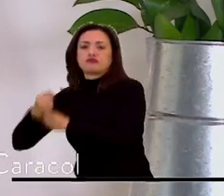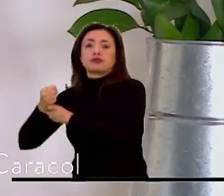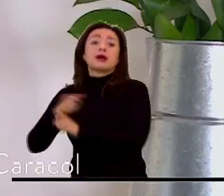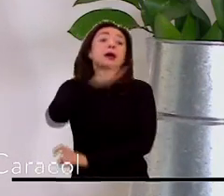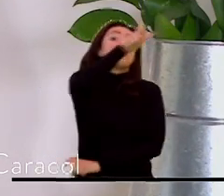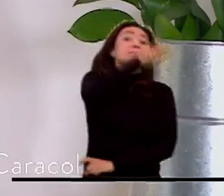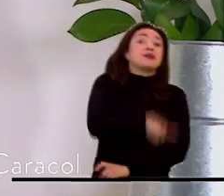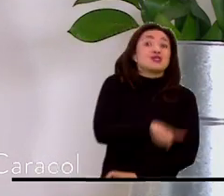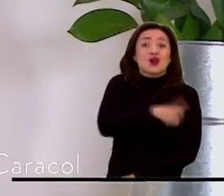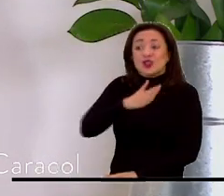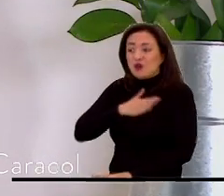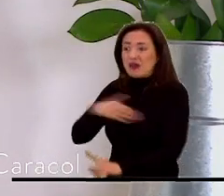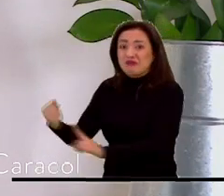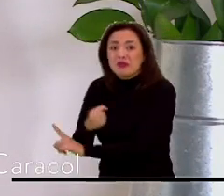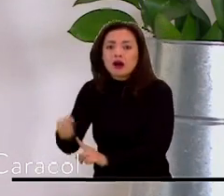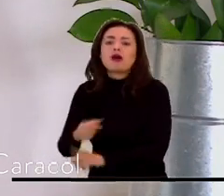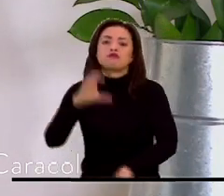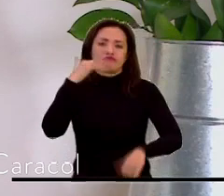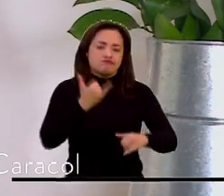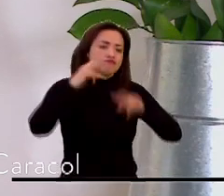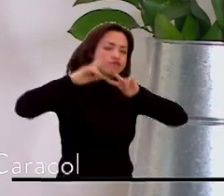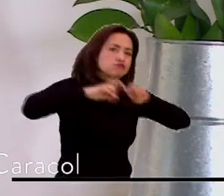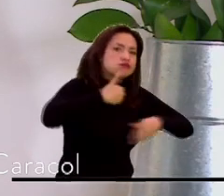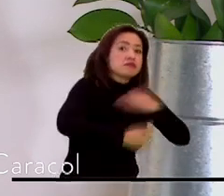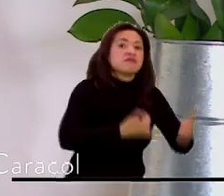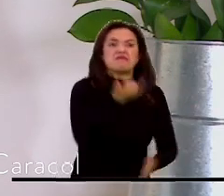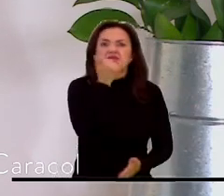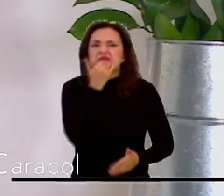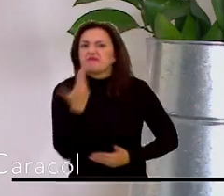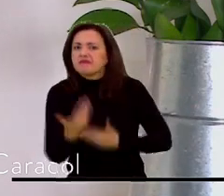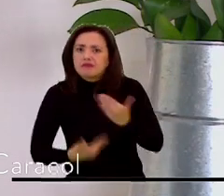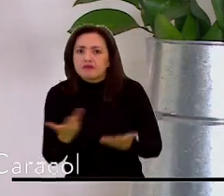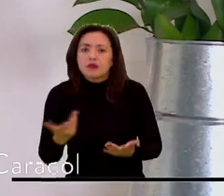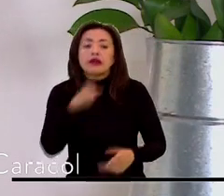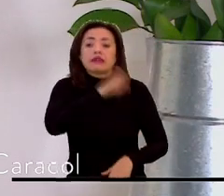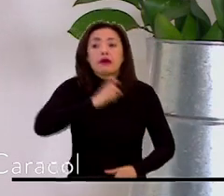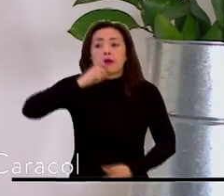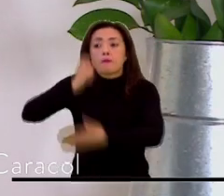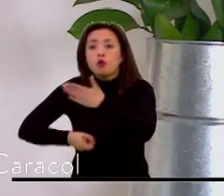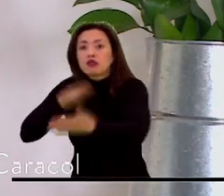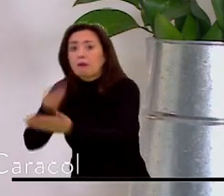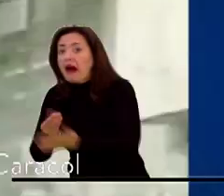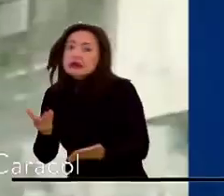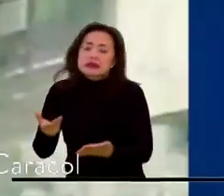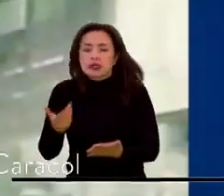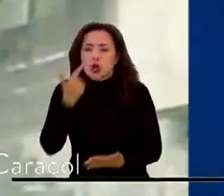una investigación. Ahora se tendrá que determinar qué va a pasar con él y si tendrá que pagar una multa.